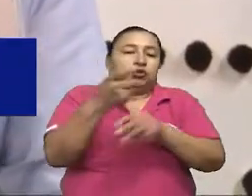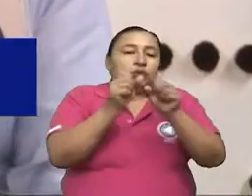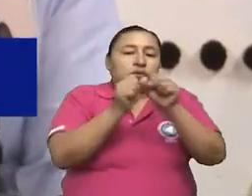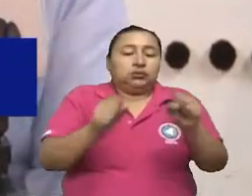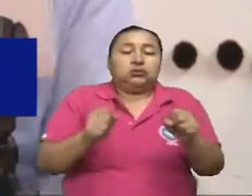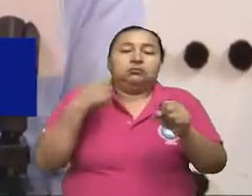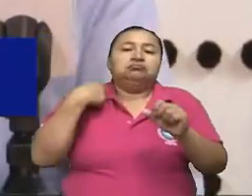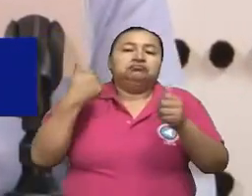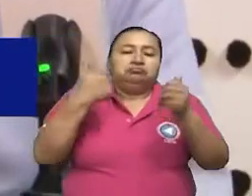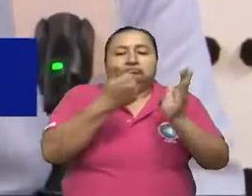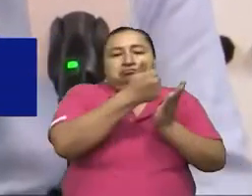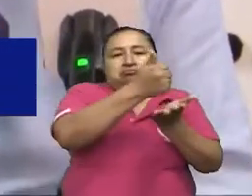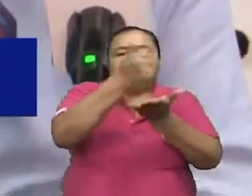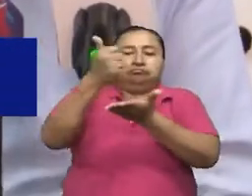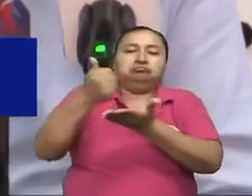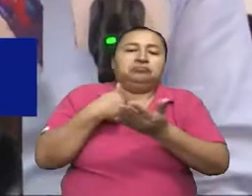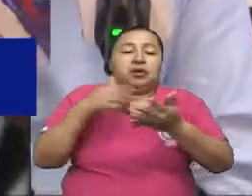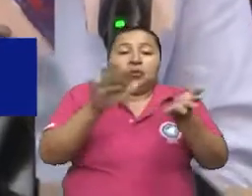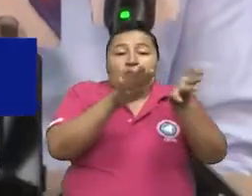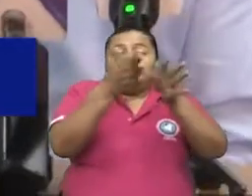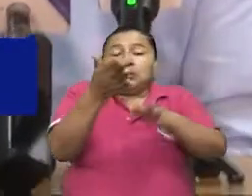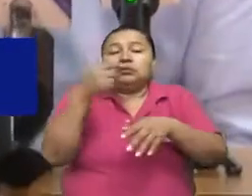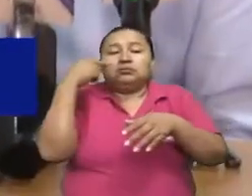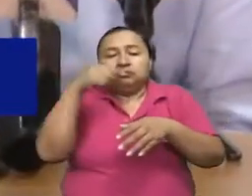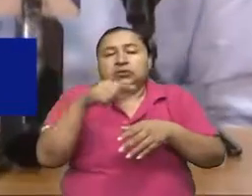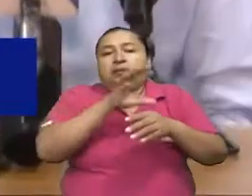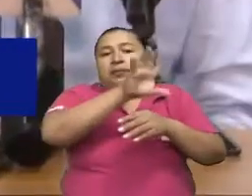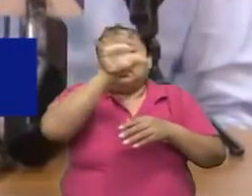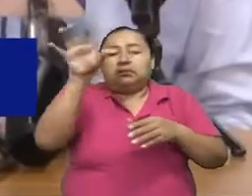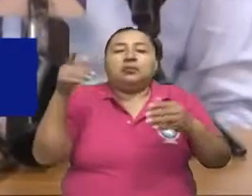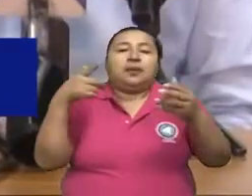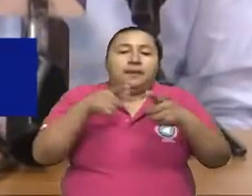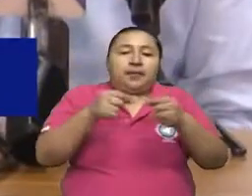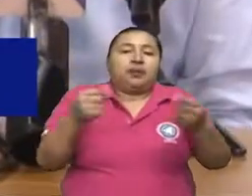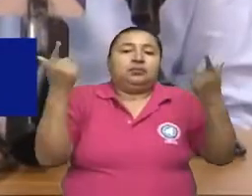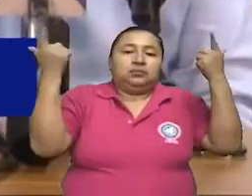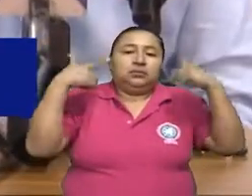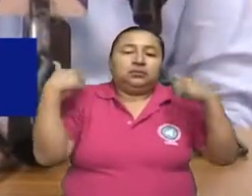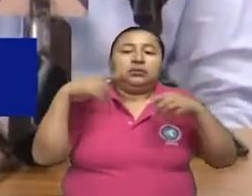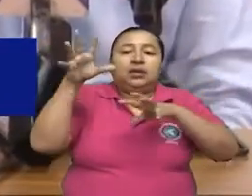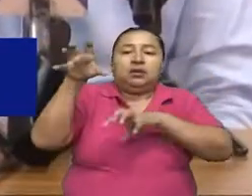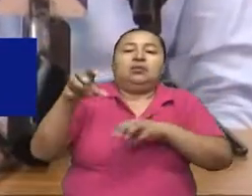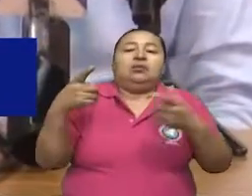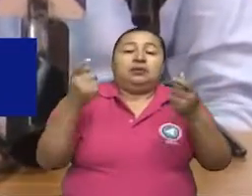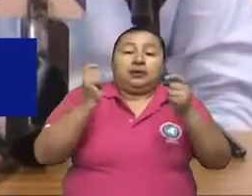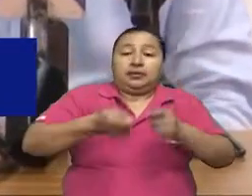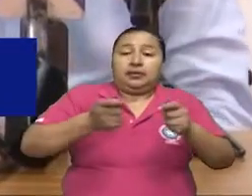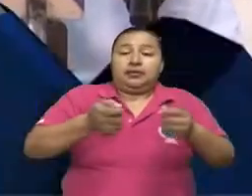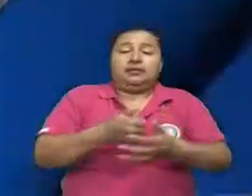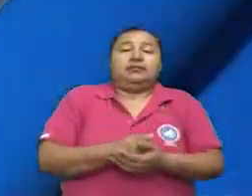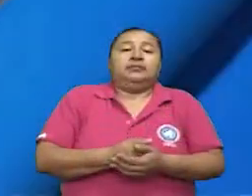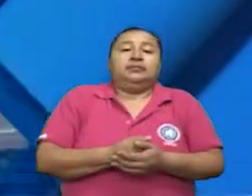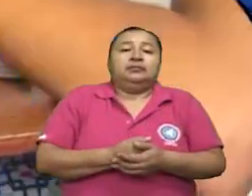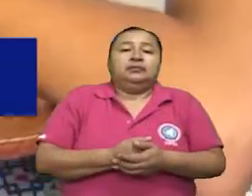con exhibición de altares de muertos en los departamentos de Managua, Masaya, León y Granada.